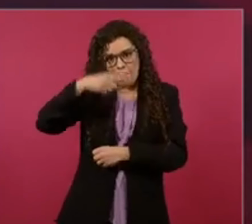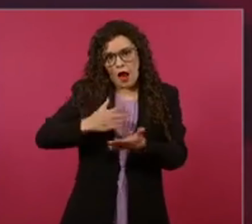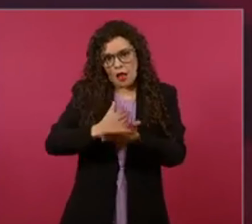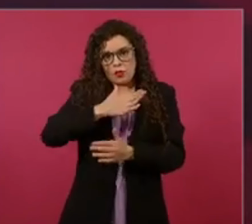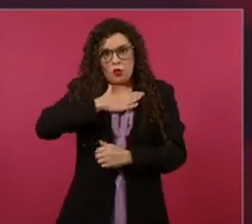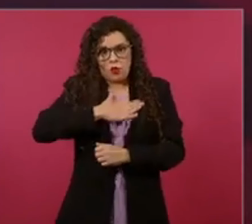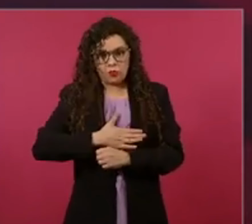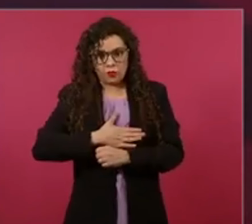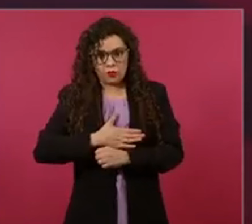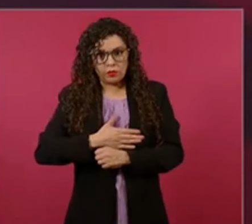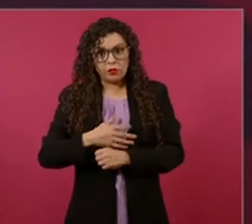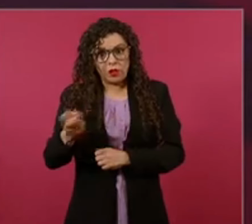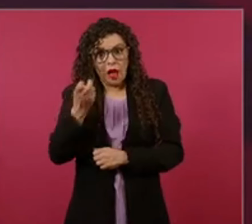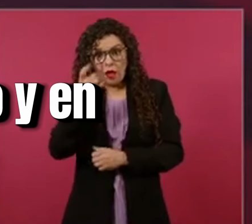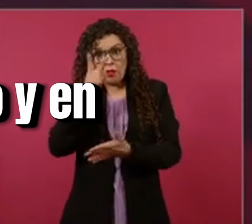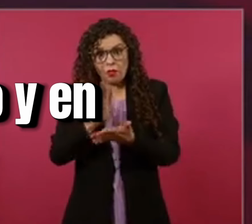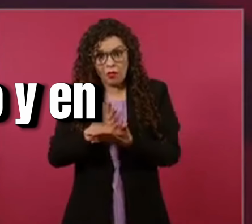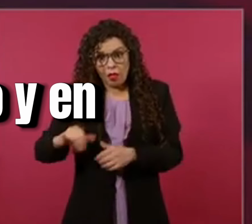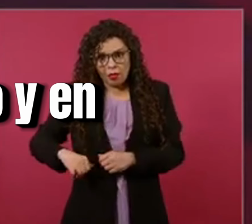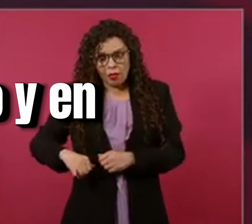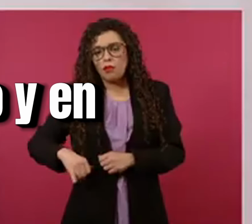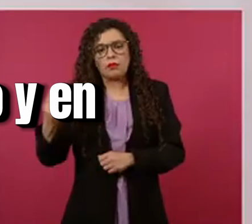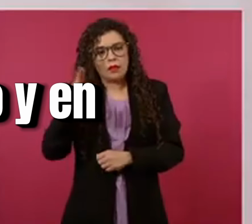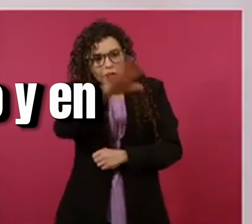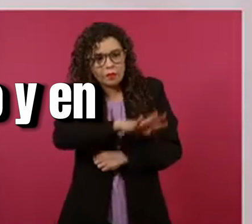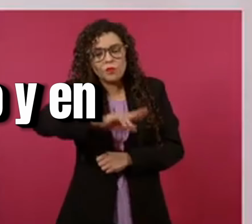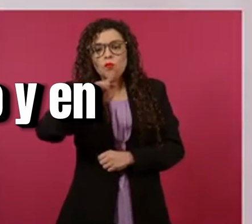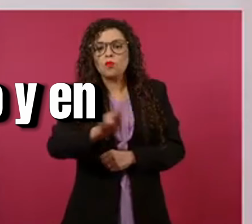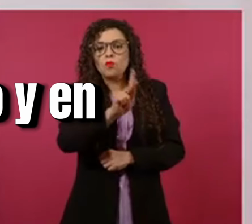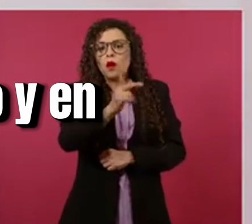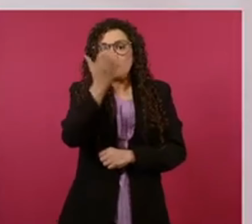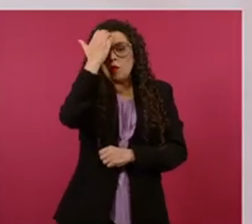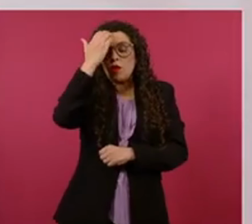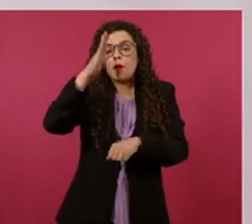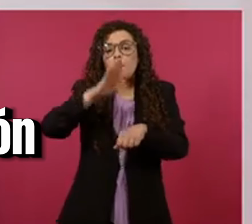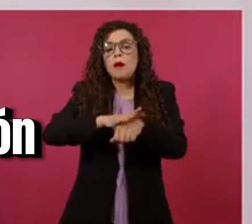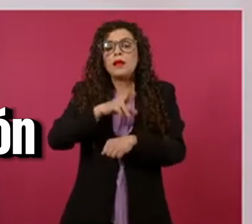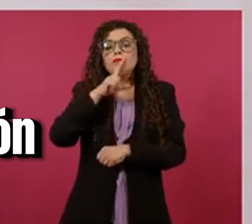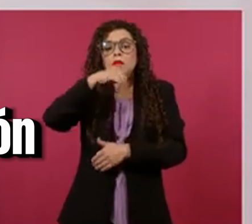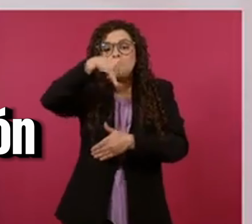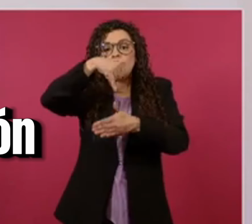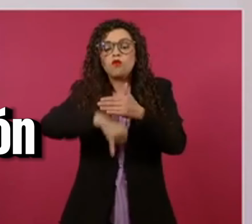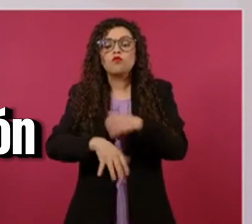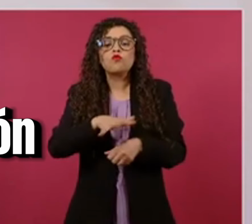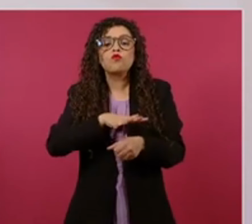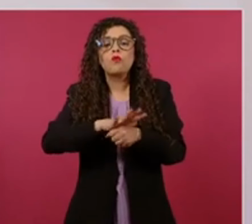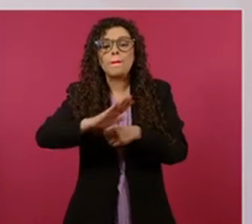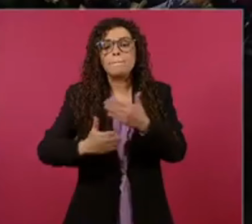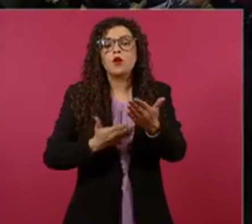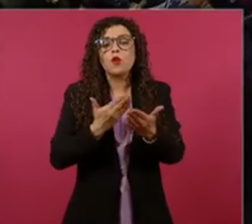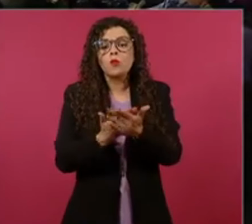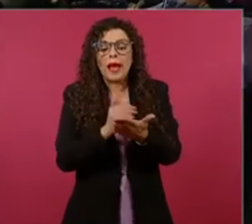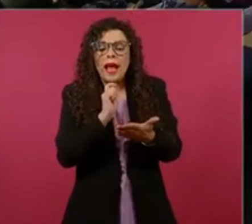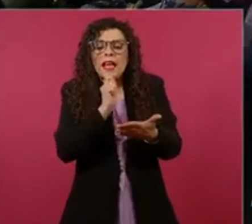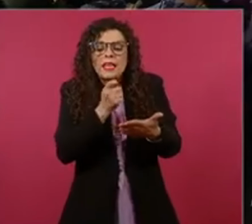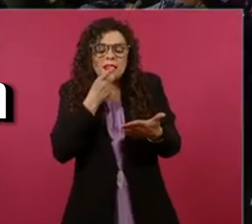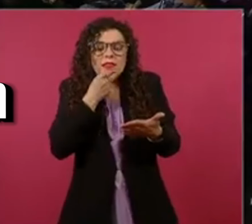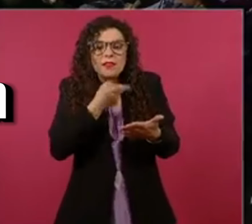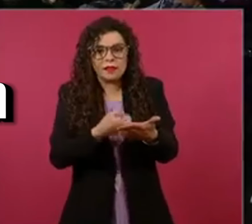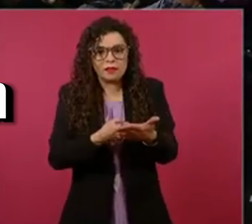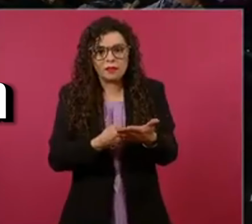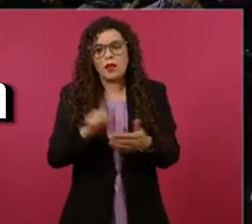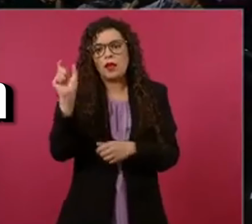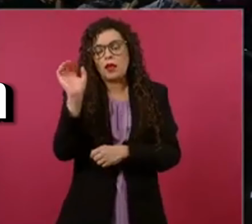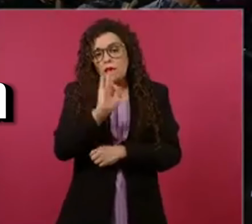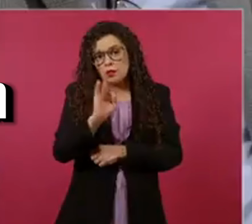México, que se conozca bien la reforma que se está planteando y en su momento pues lo que significaría la aprobación. Y hablando del gabinete,